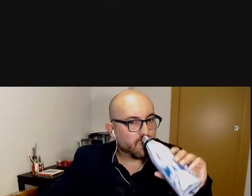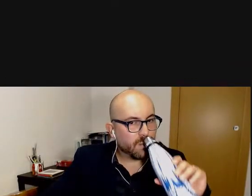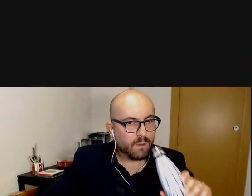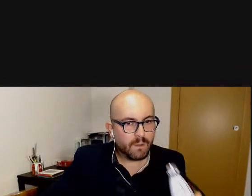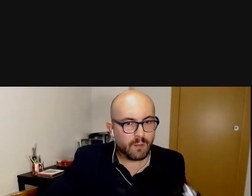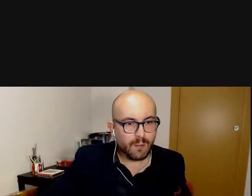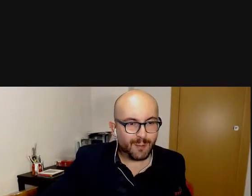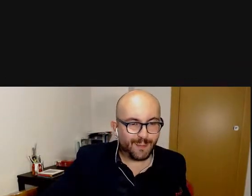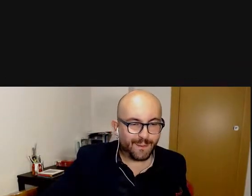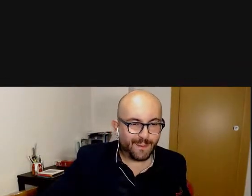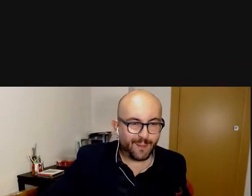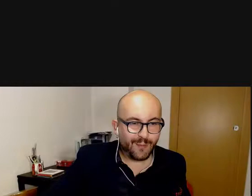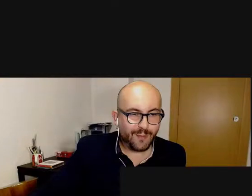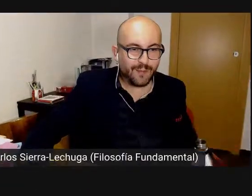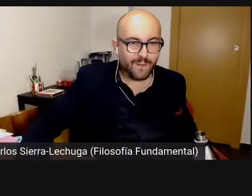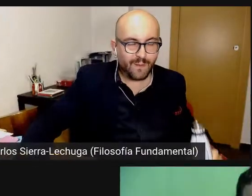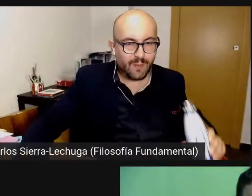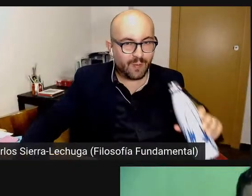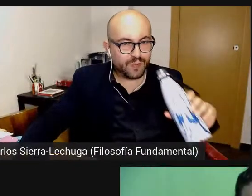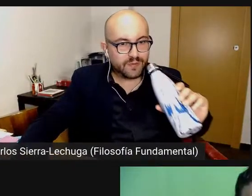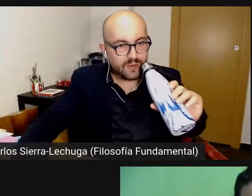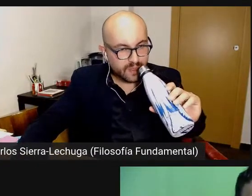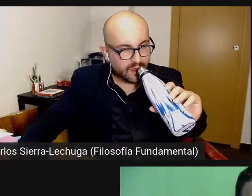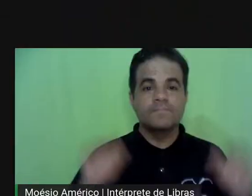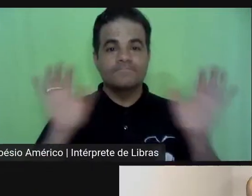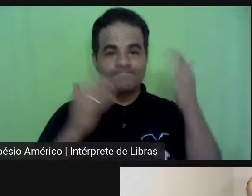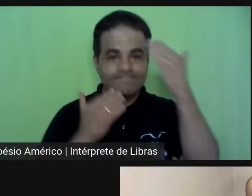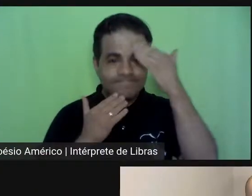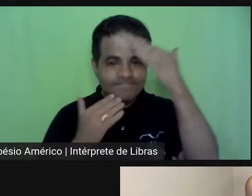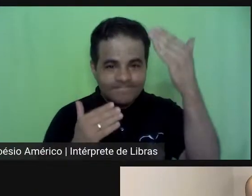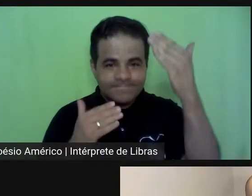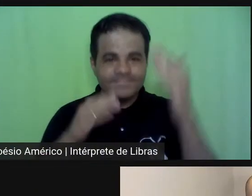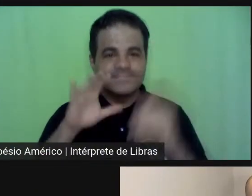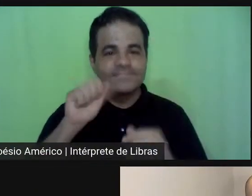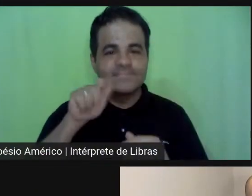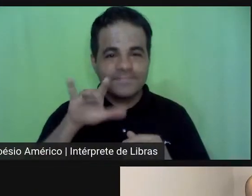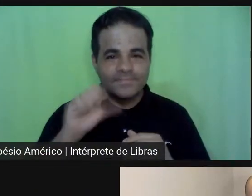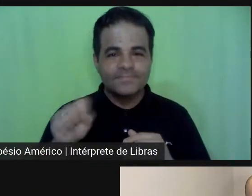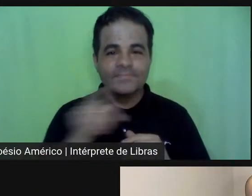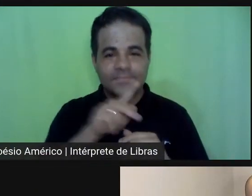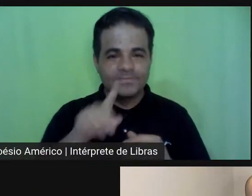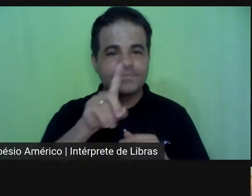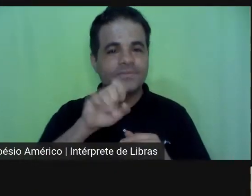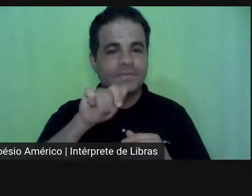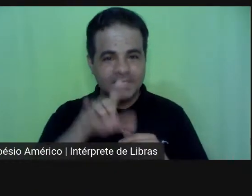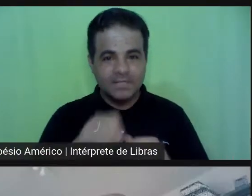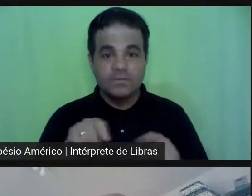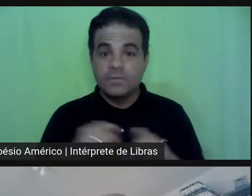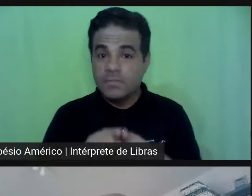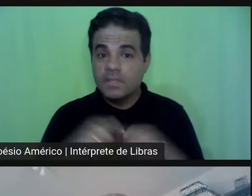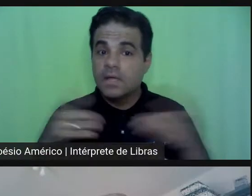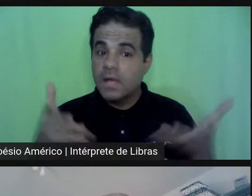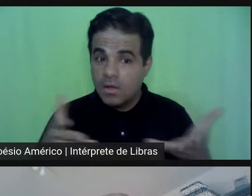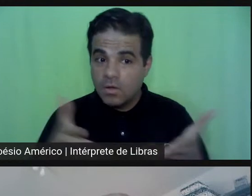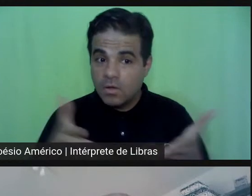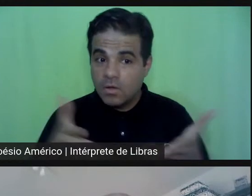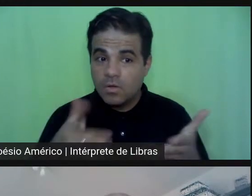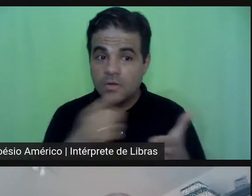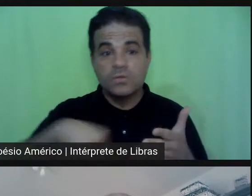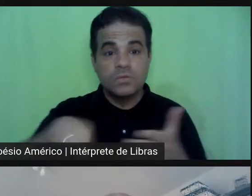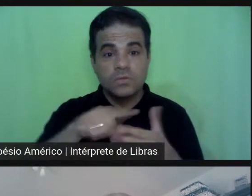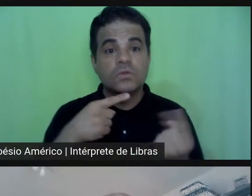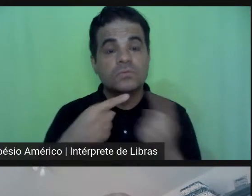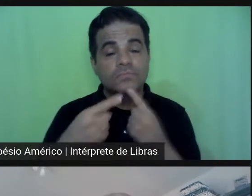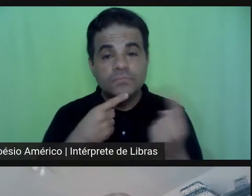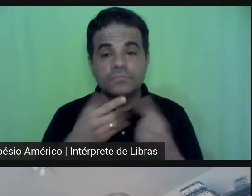perdón muchísimas gracias carlos y el profesor diego y ahora nosotros vamos pasarlas